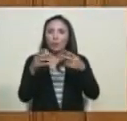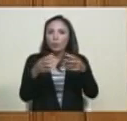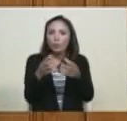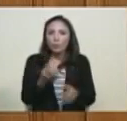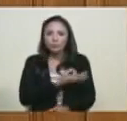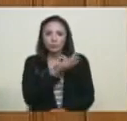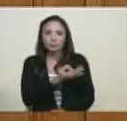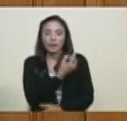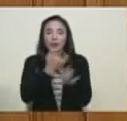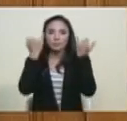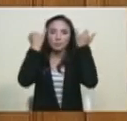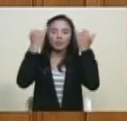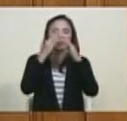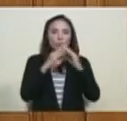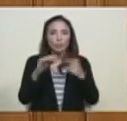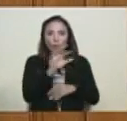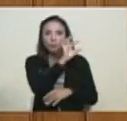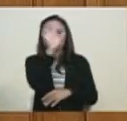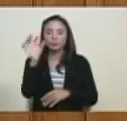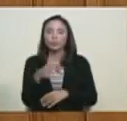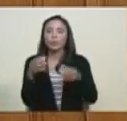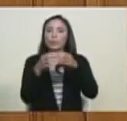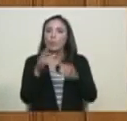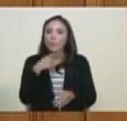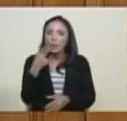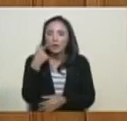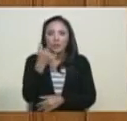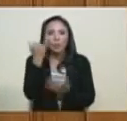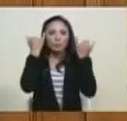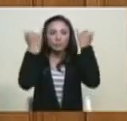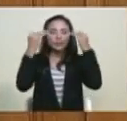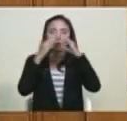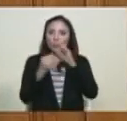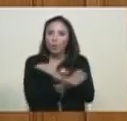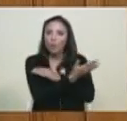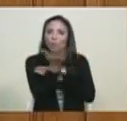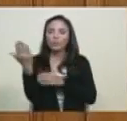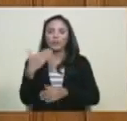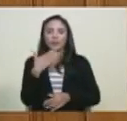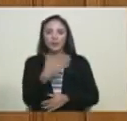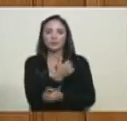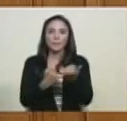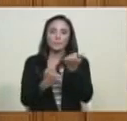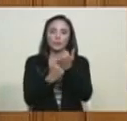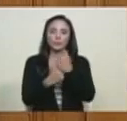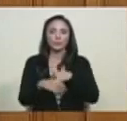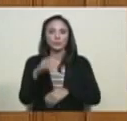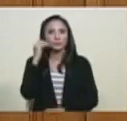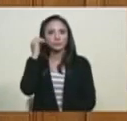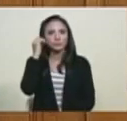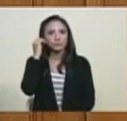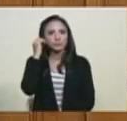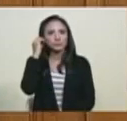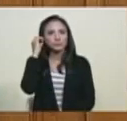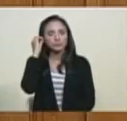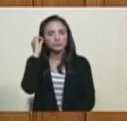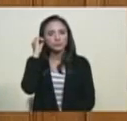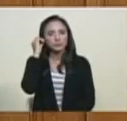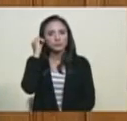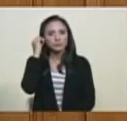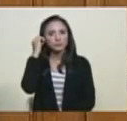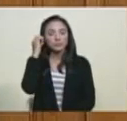sociales, intelectuales del mundo, partidos políticos. Gracias. Nos sentimos